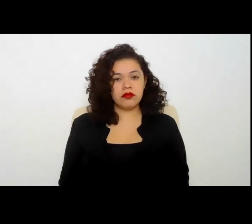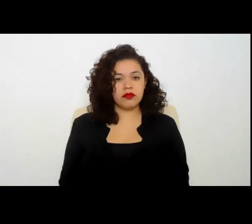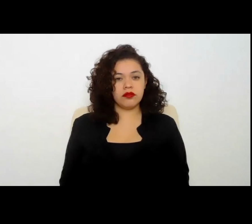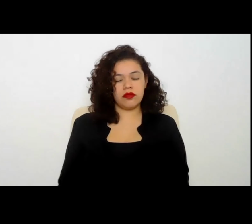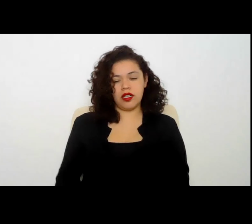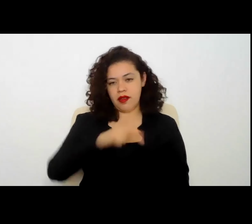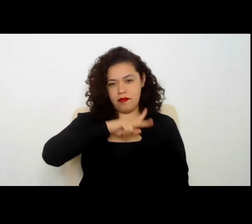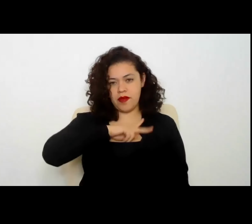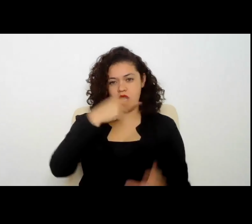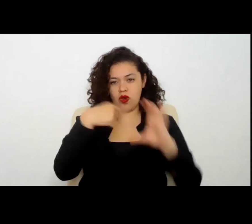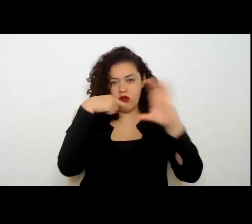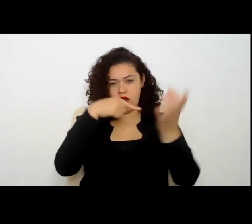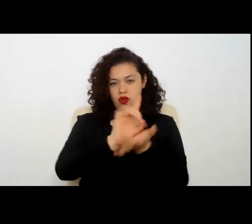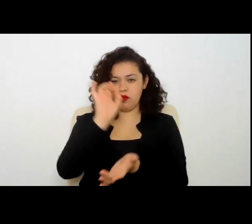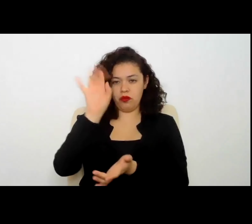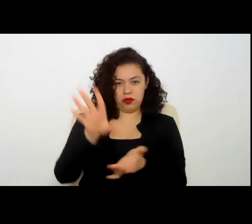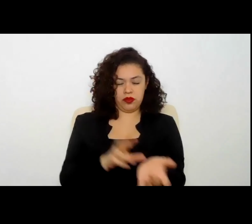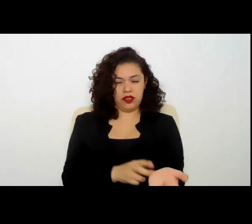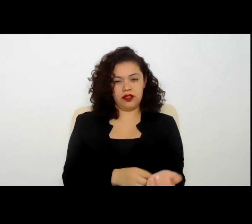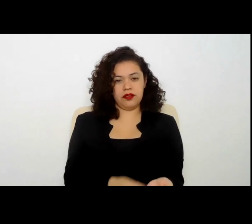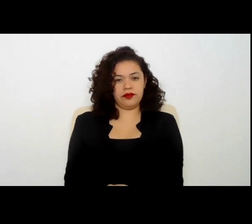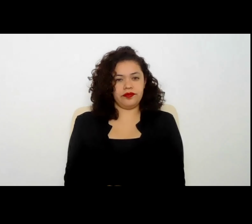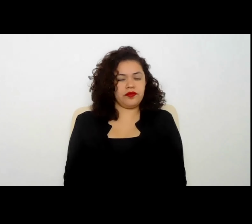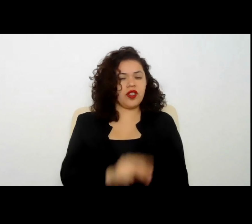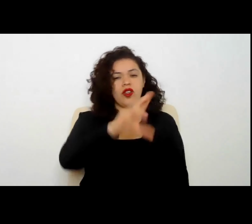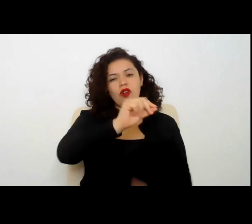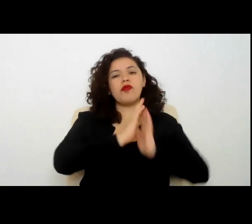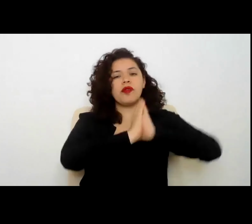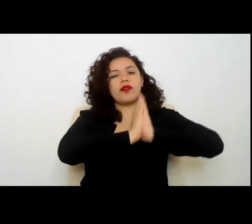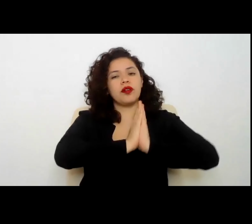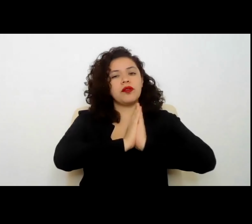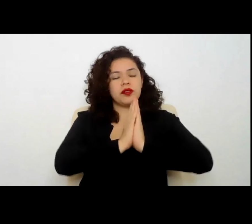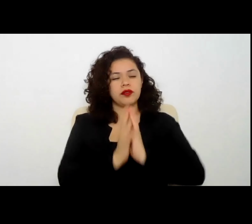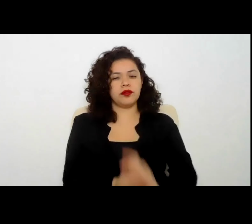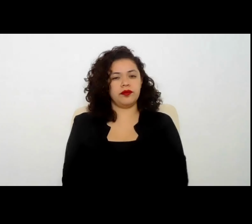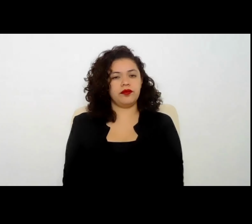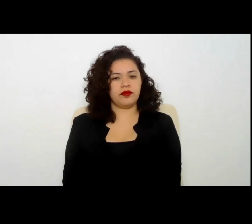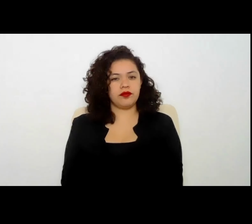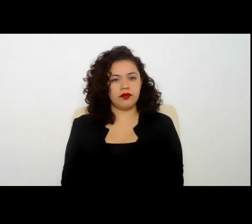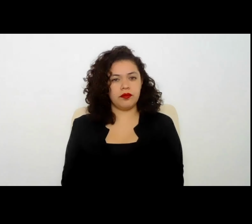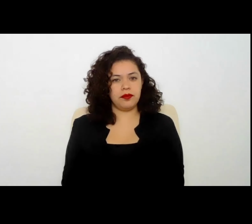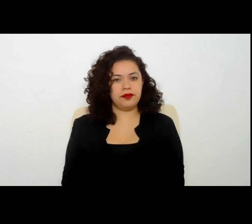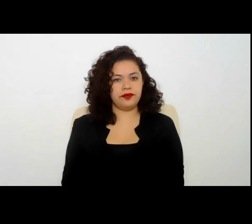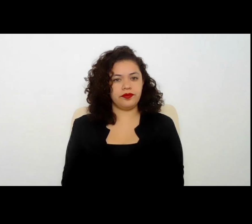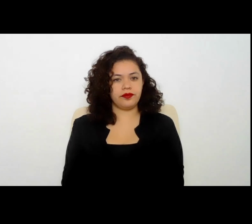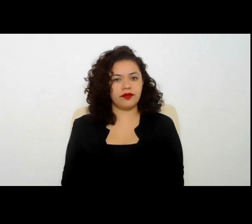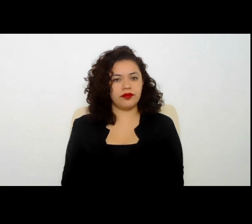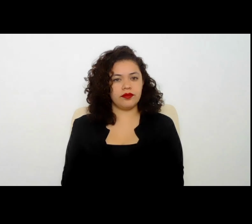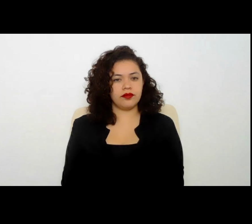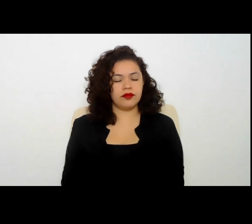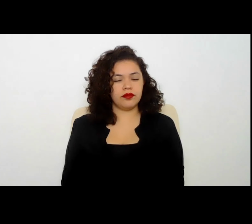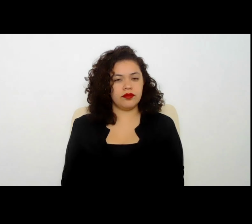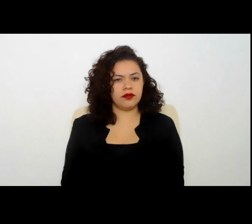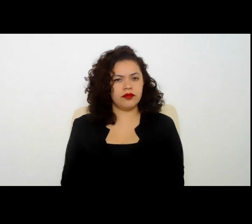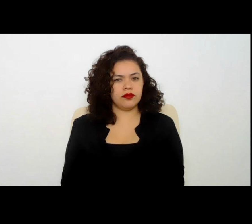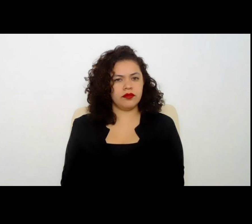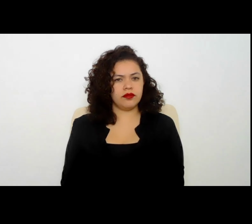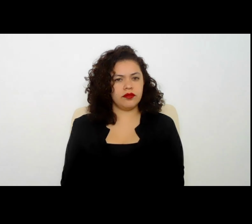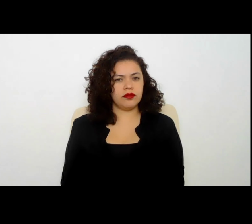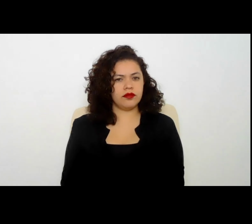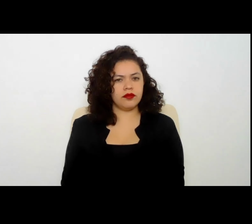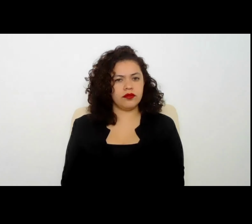mi correo, y si no, te pediría, una pregunta, ¿lo podemos contactar por cosas particulares? Sí,